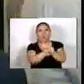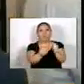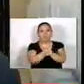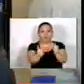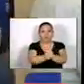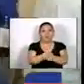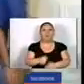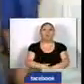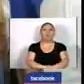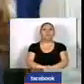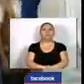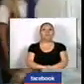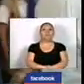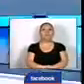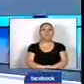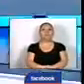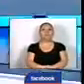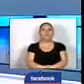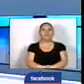procesar aquí en serio.